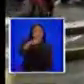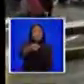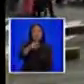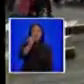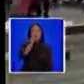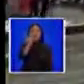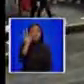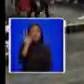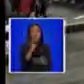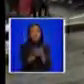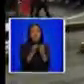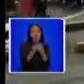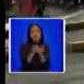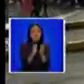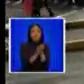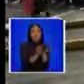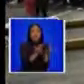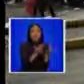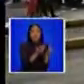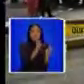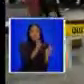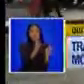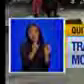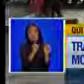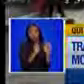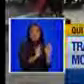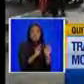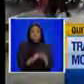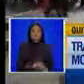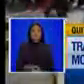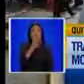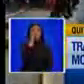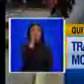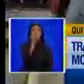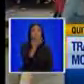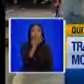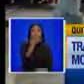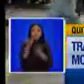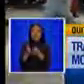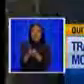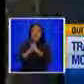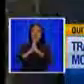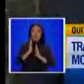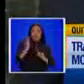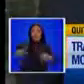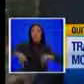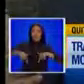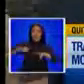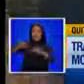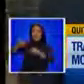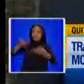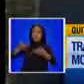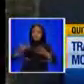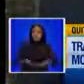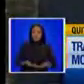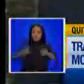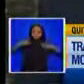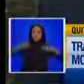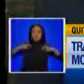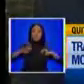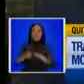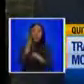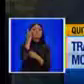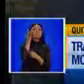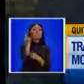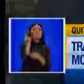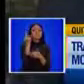de noviembre. Los pedidos pasan, entre otros, por ser recibidos por el presidente de la República. Para tratar la temática de la